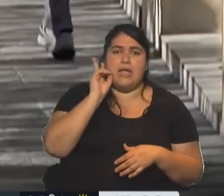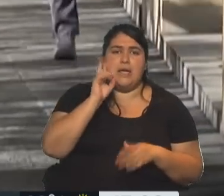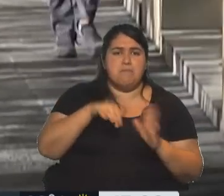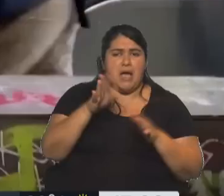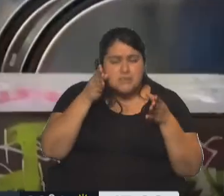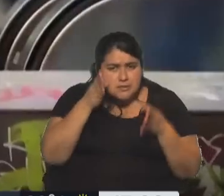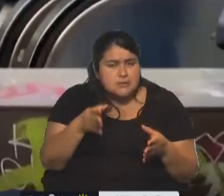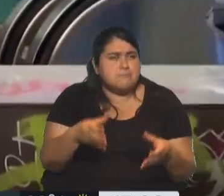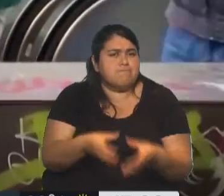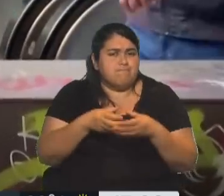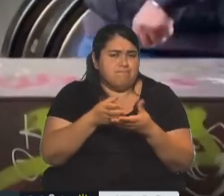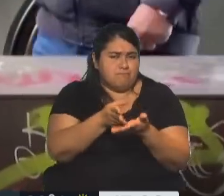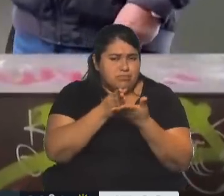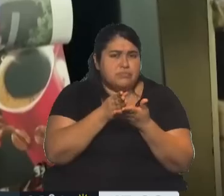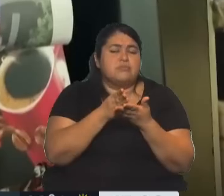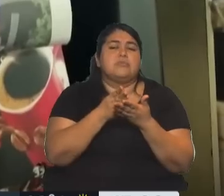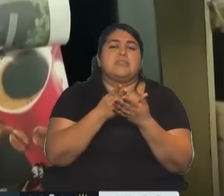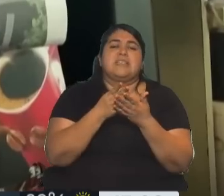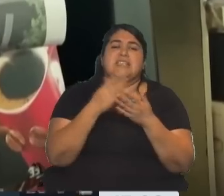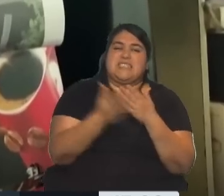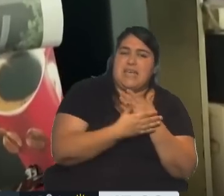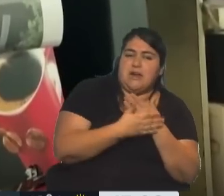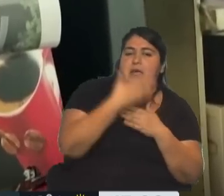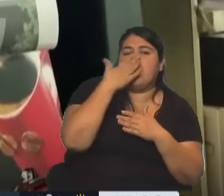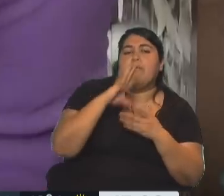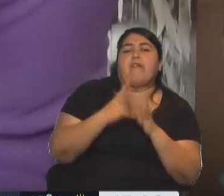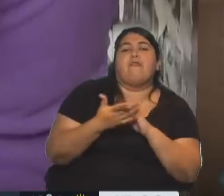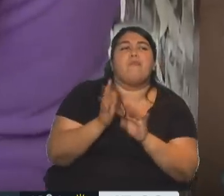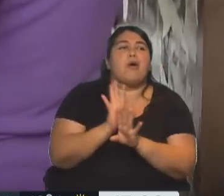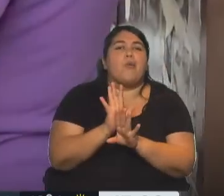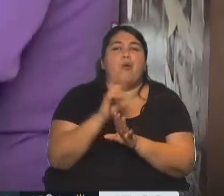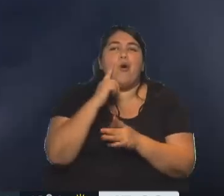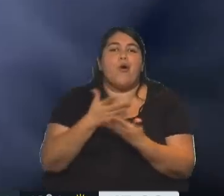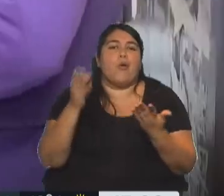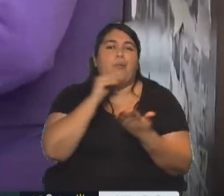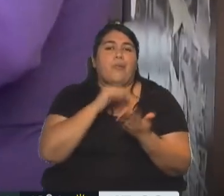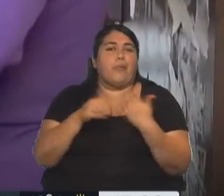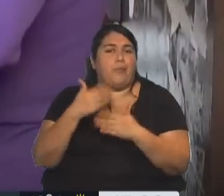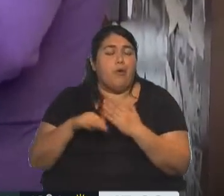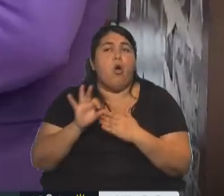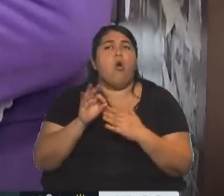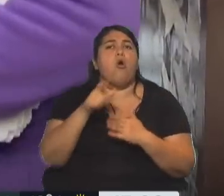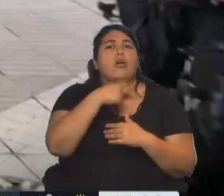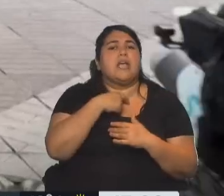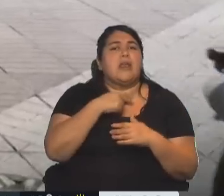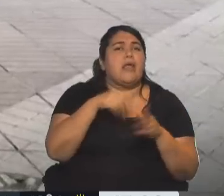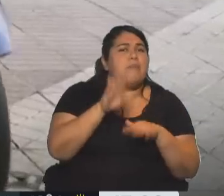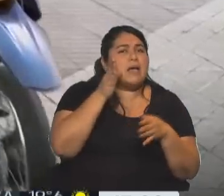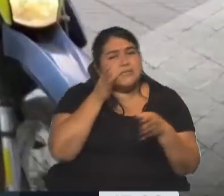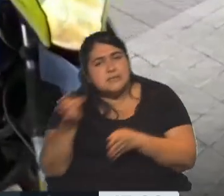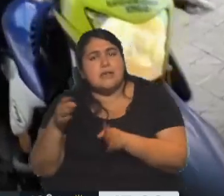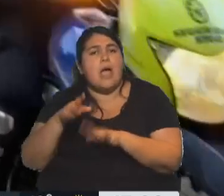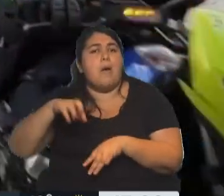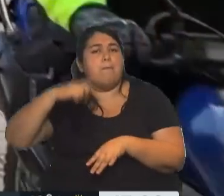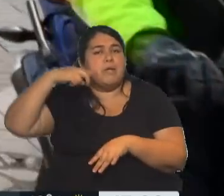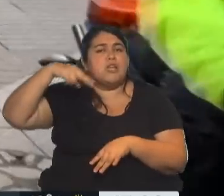solo coqueteó brevemente con la izquierda y ahora decide volver a la comodidad de la derecha o al legado pinochetista que la cobijó